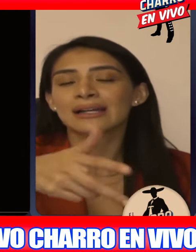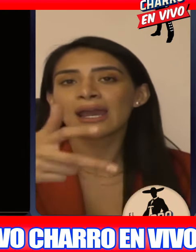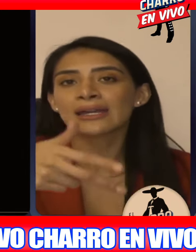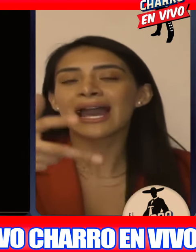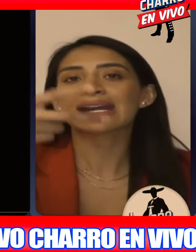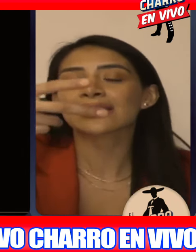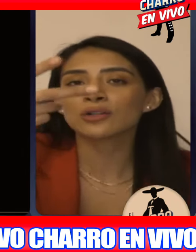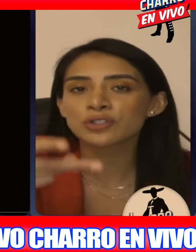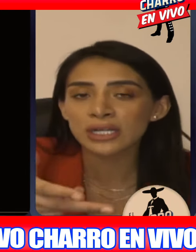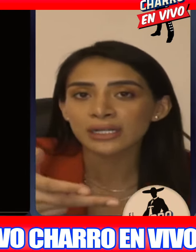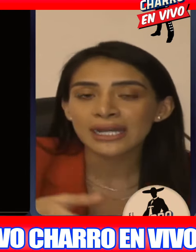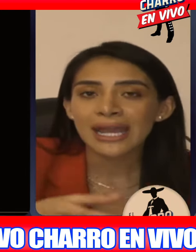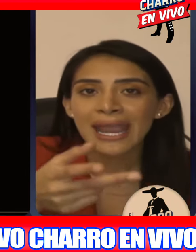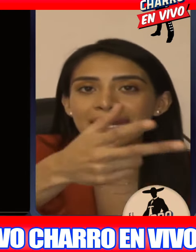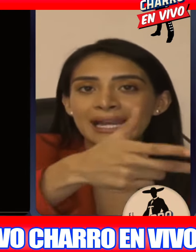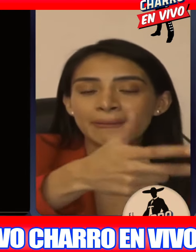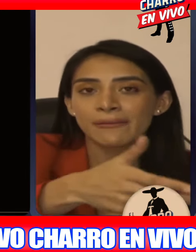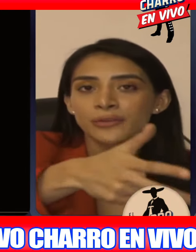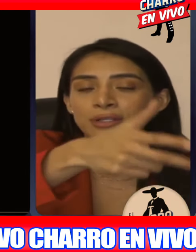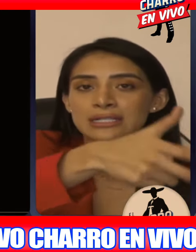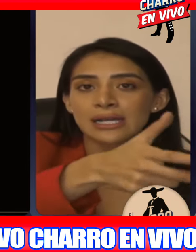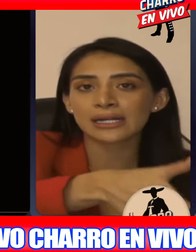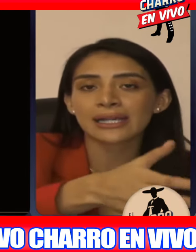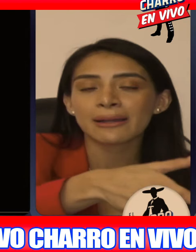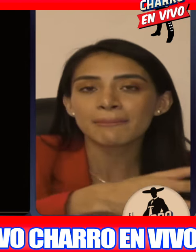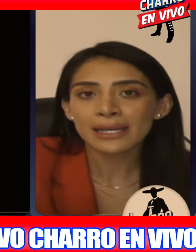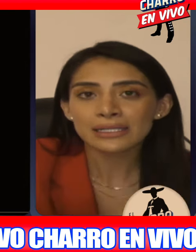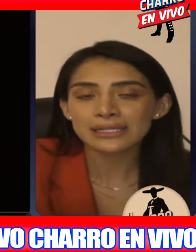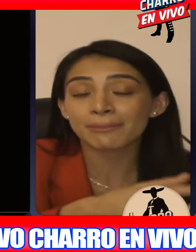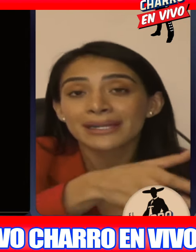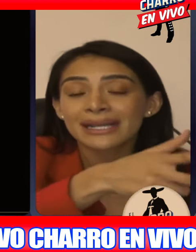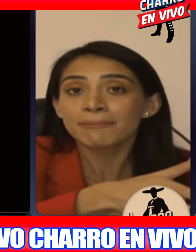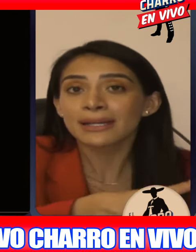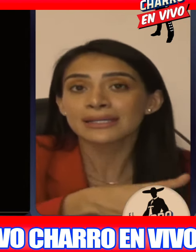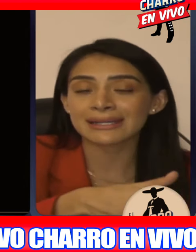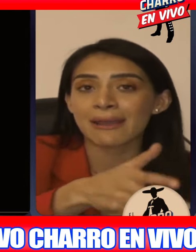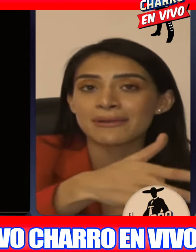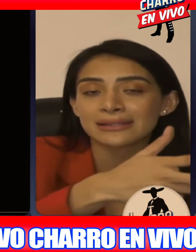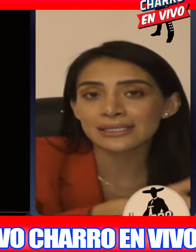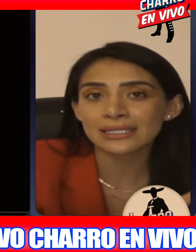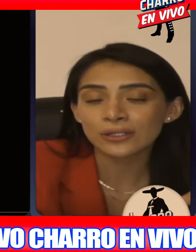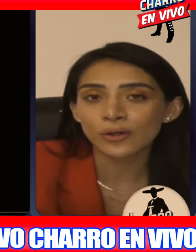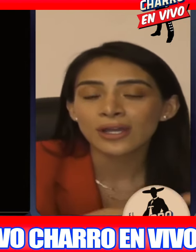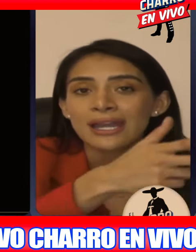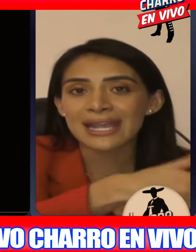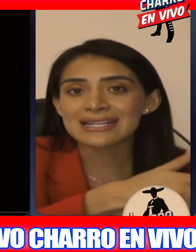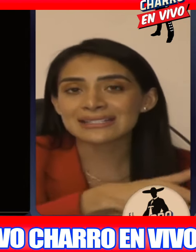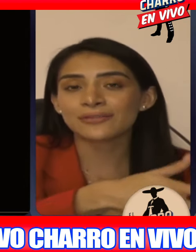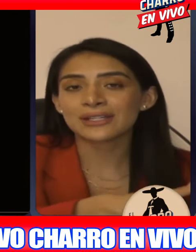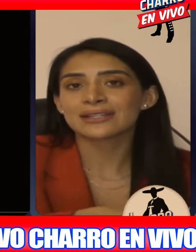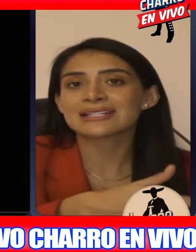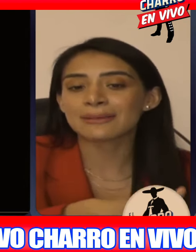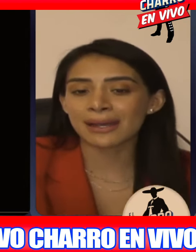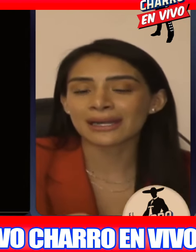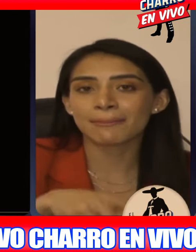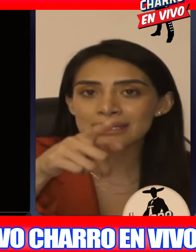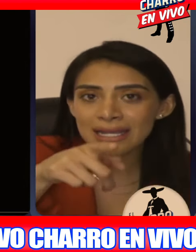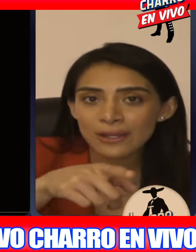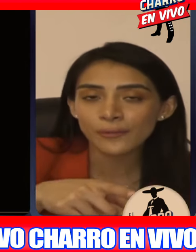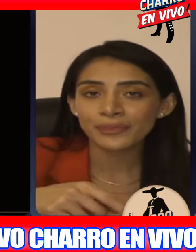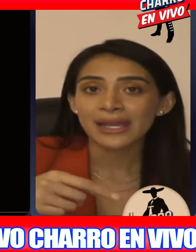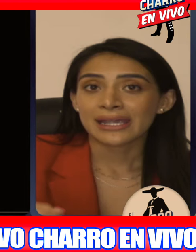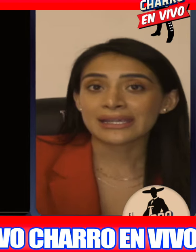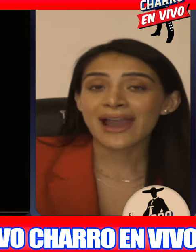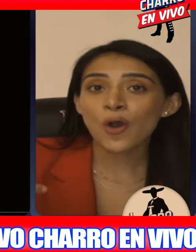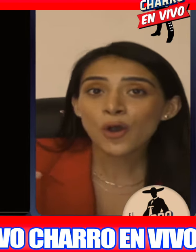que salieran a relucir en el evento de cierre de campaña, de pre-campaña, que habría tenido este fin de semana